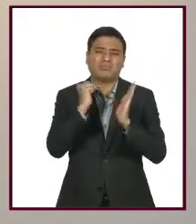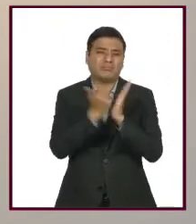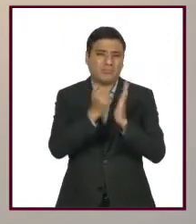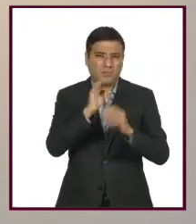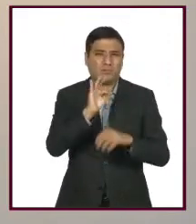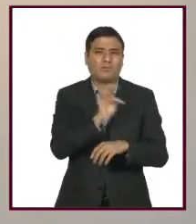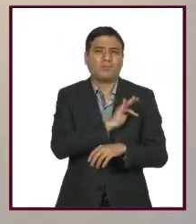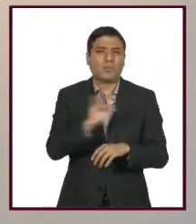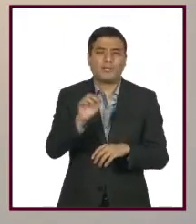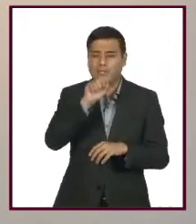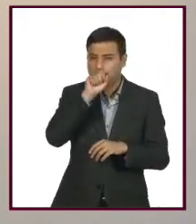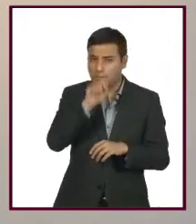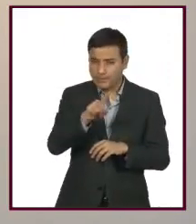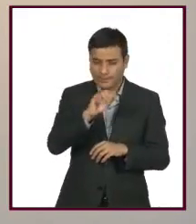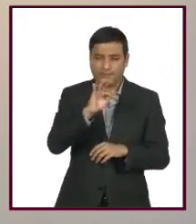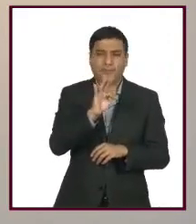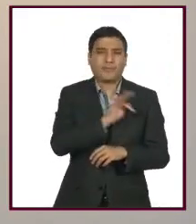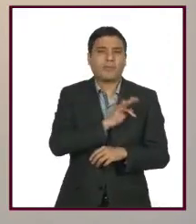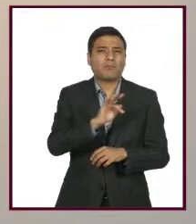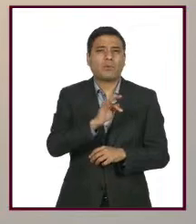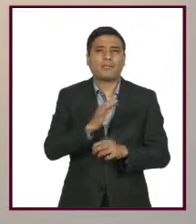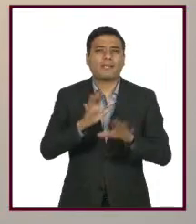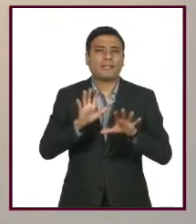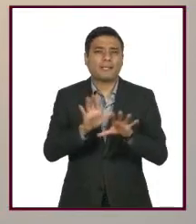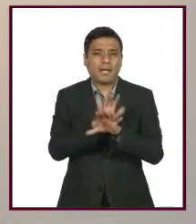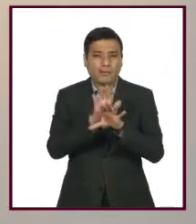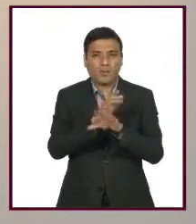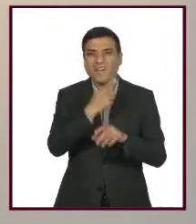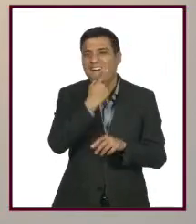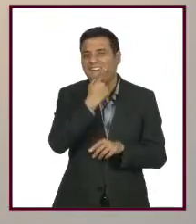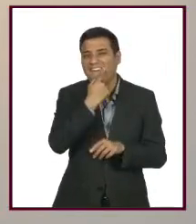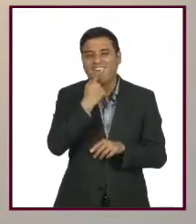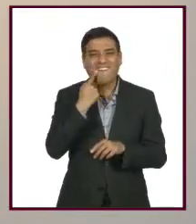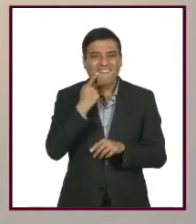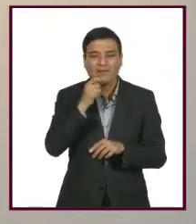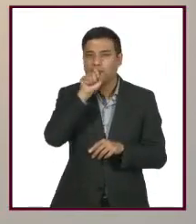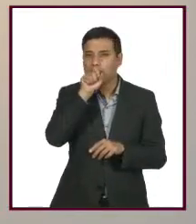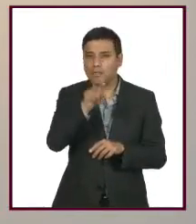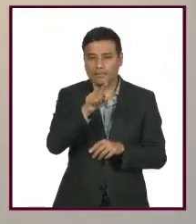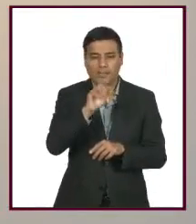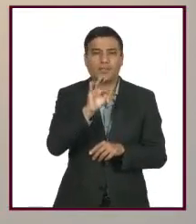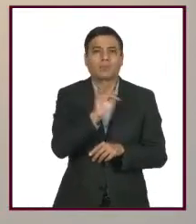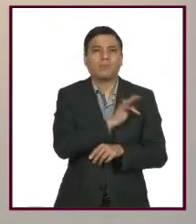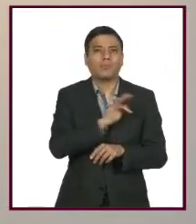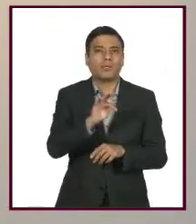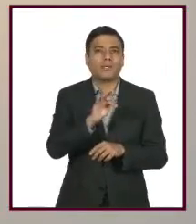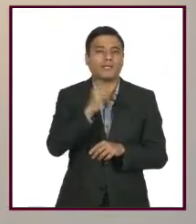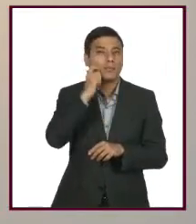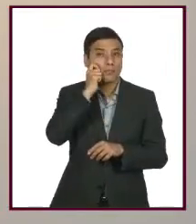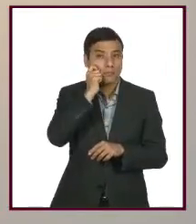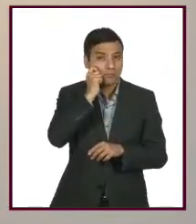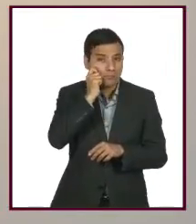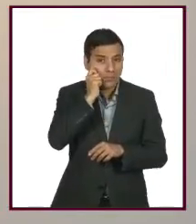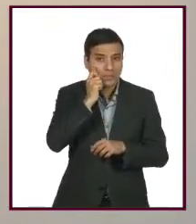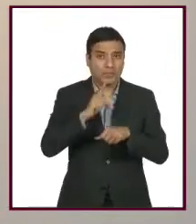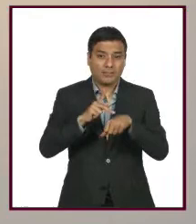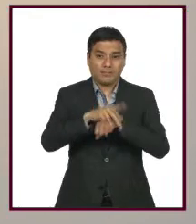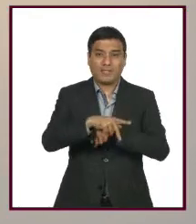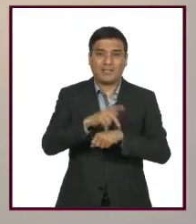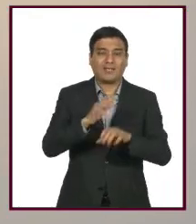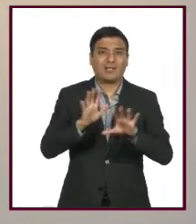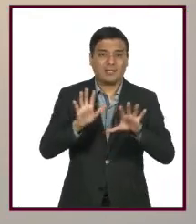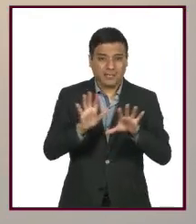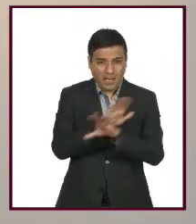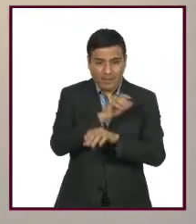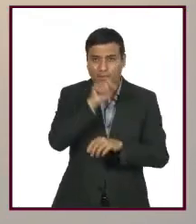Pueden haber cambios, sí, pueden haber cambios en los dientes, pueden haber a veces cambio en la piel, ¿no? También